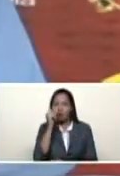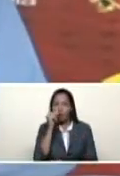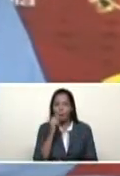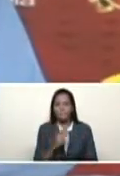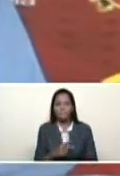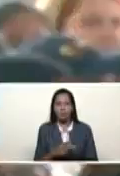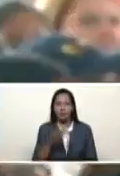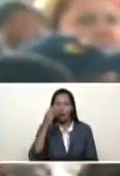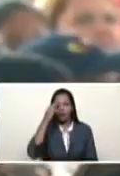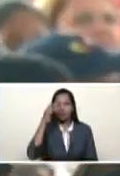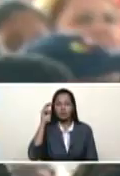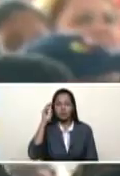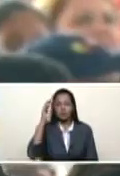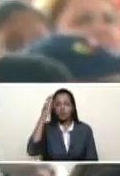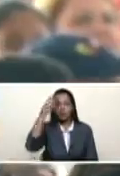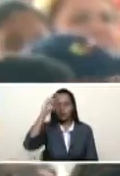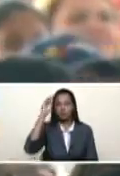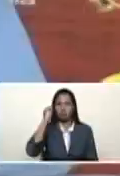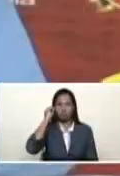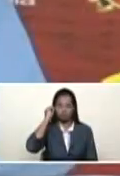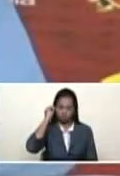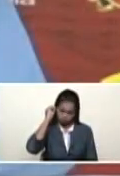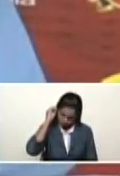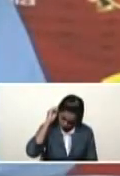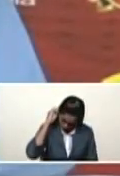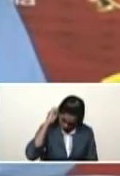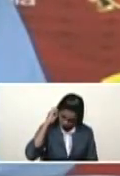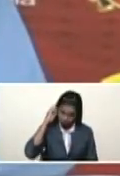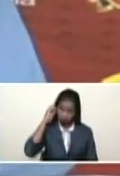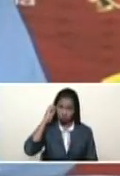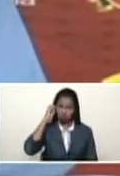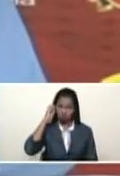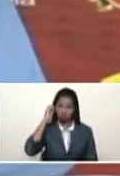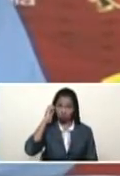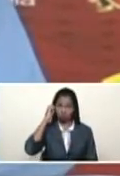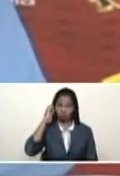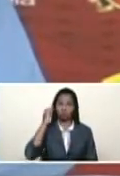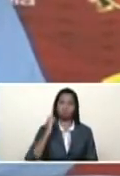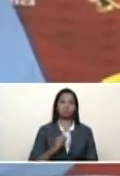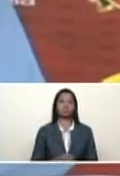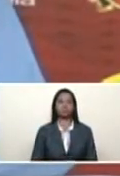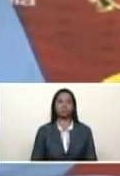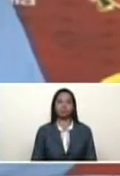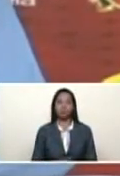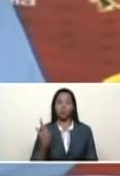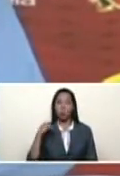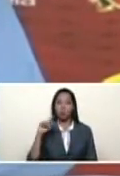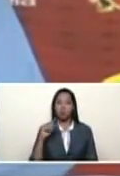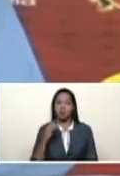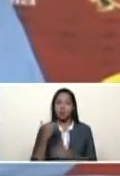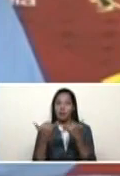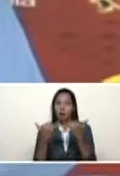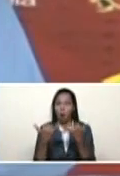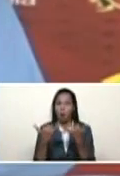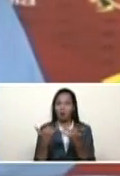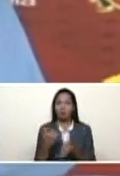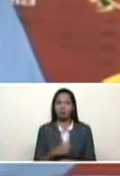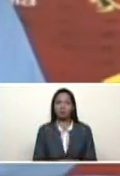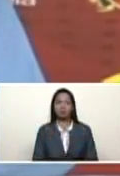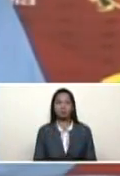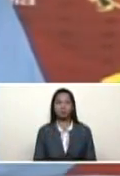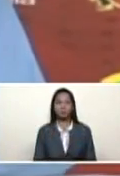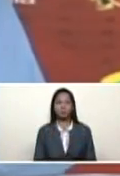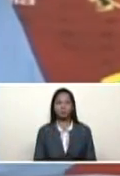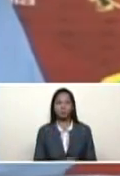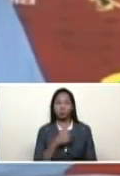compañero. Pa'lante, sí. Reinaldo. Está en el municipio. Bueno, yo quiero ir para allá, Aristóbulo. Hoy hay mucha... Yo